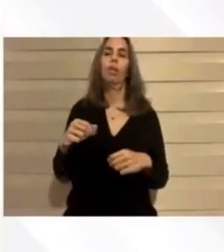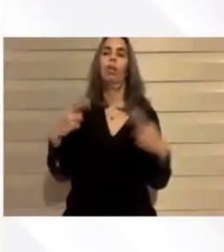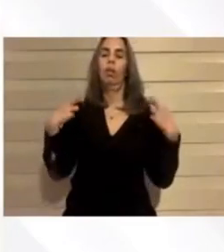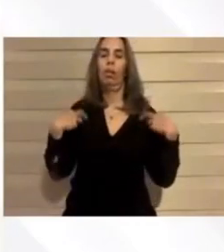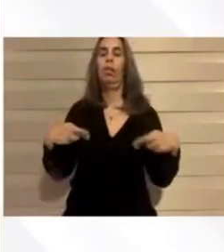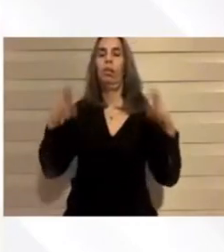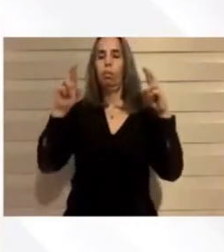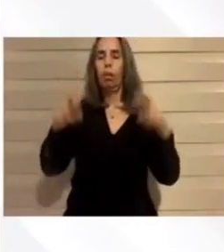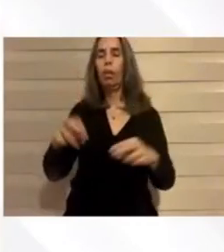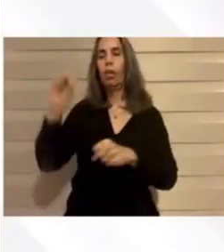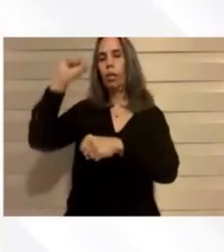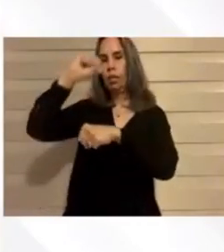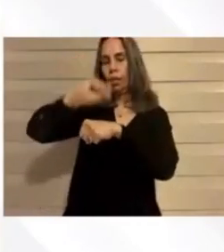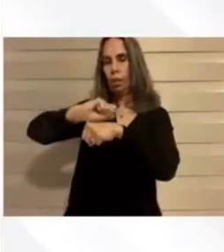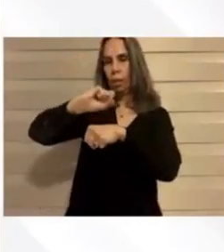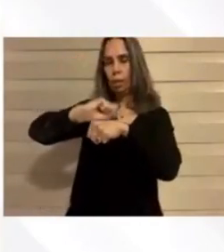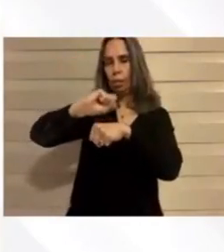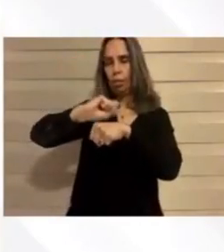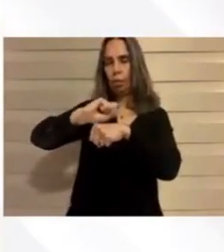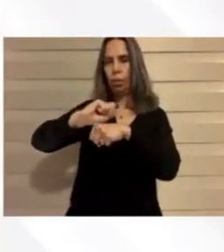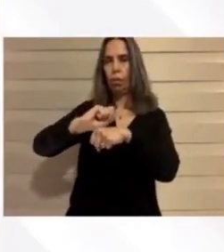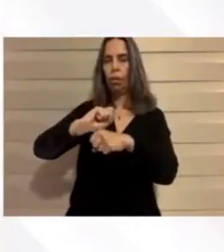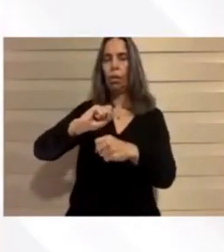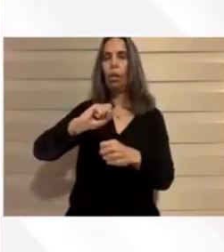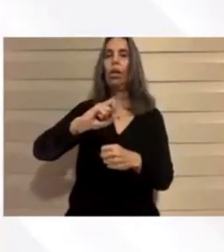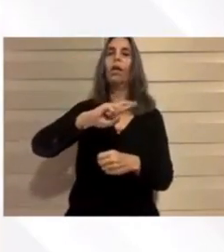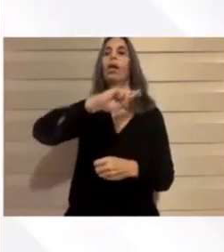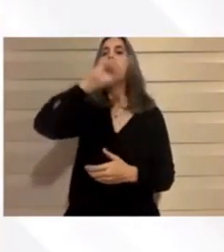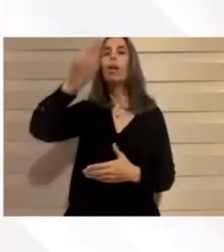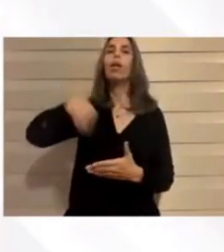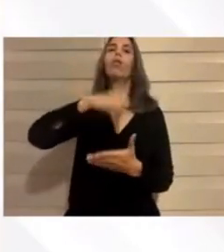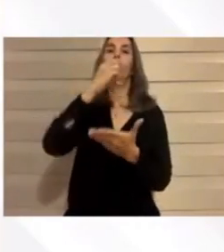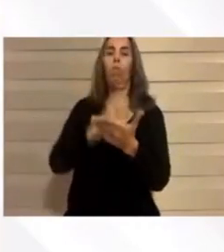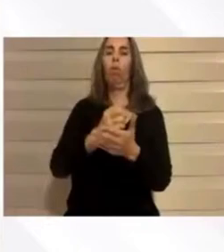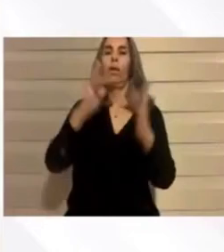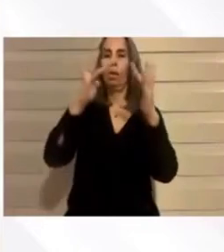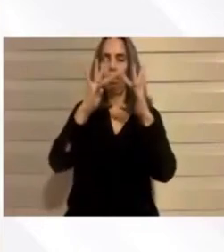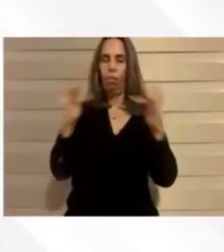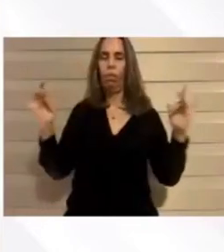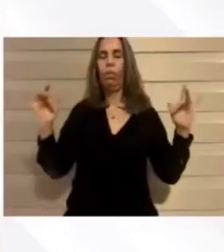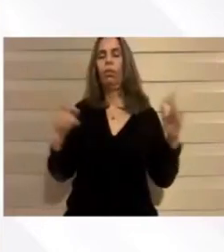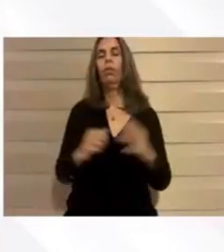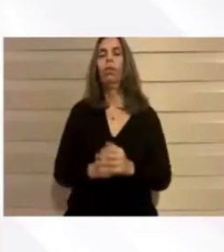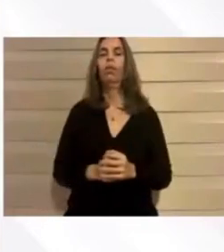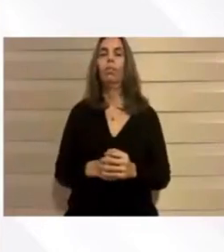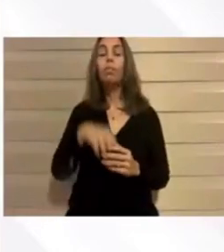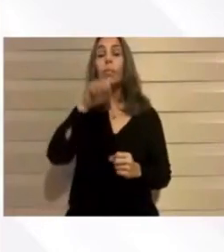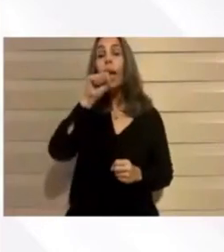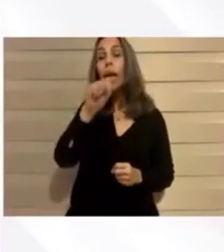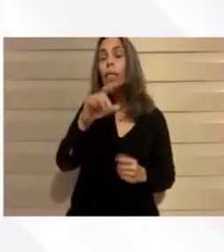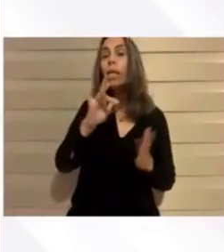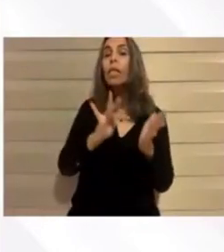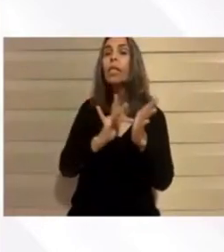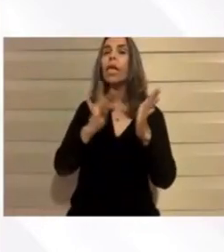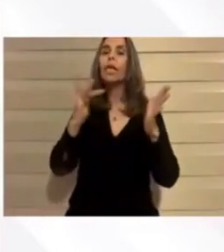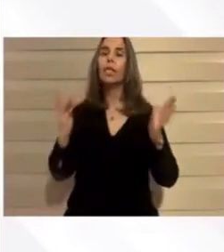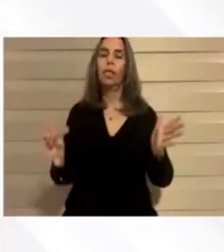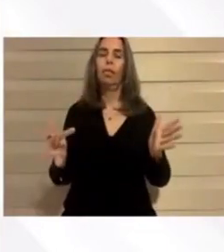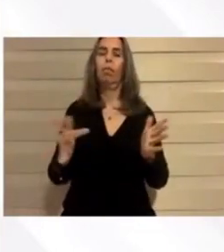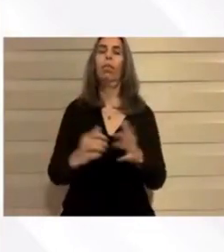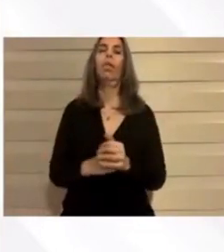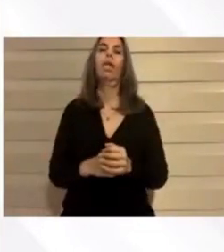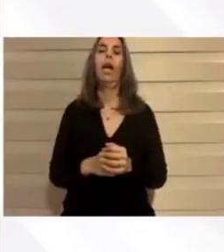Escuela Secundaria República de Francia. También agradecemos a Bárbara Artemisa